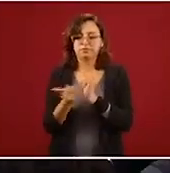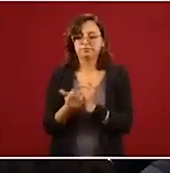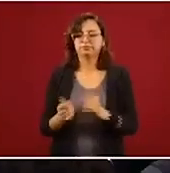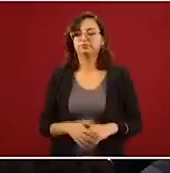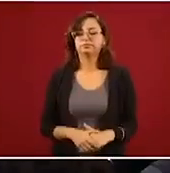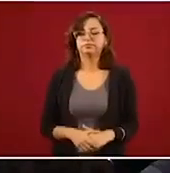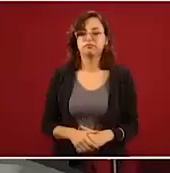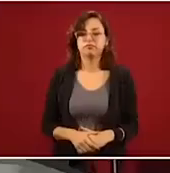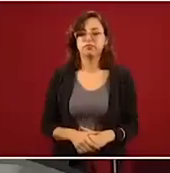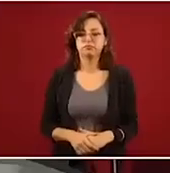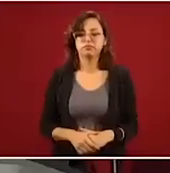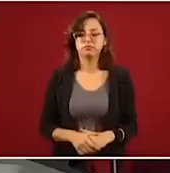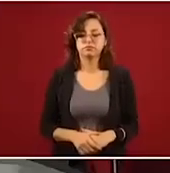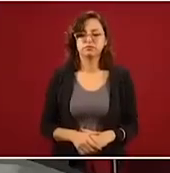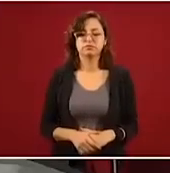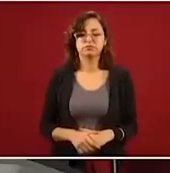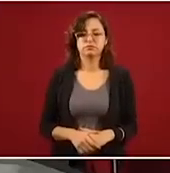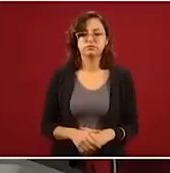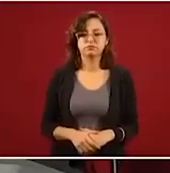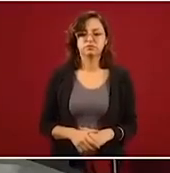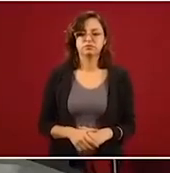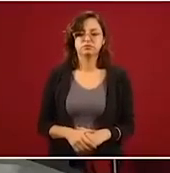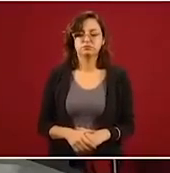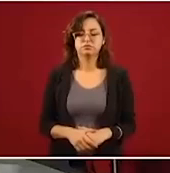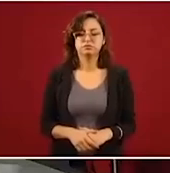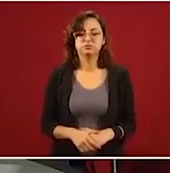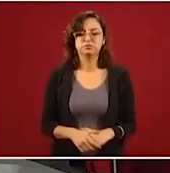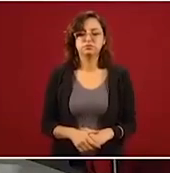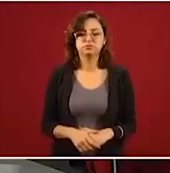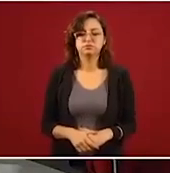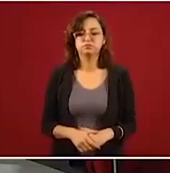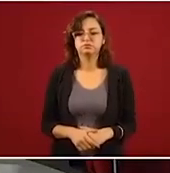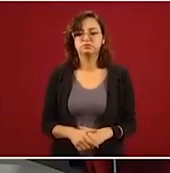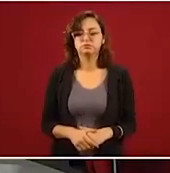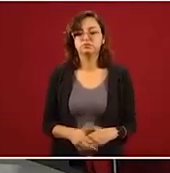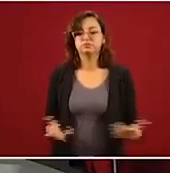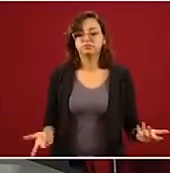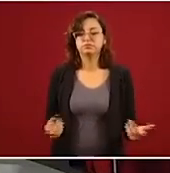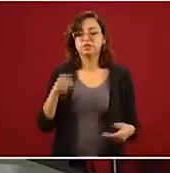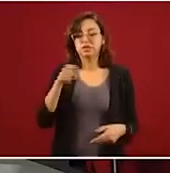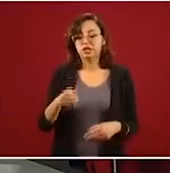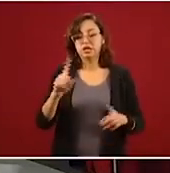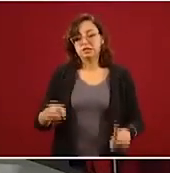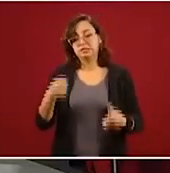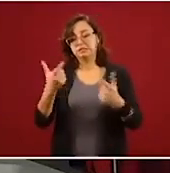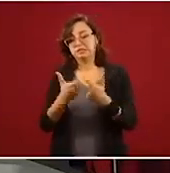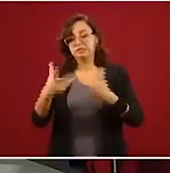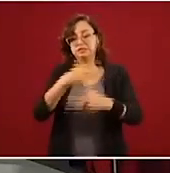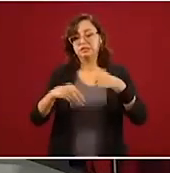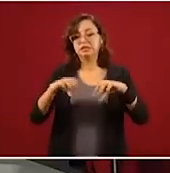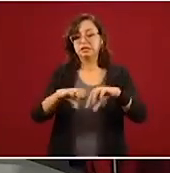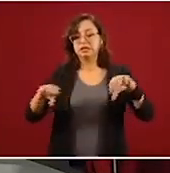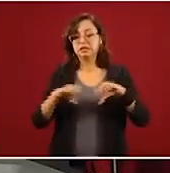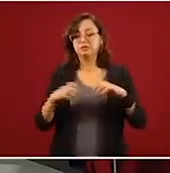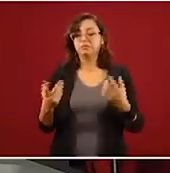Sí. Siendo el objetivo primordial del Gabinete de Crecimiento Económico y el beneficio de